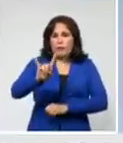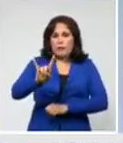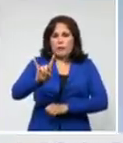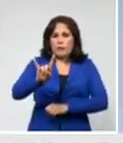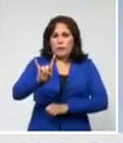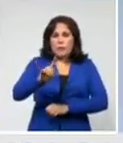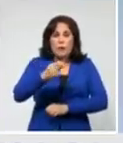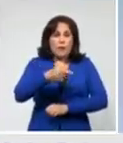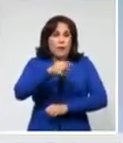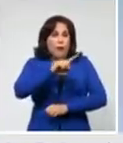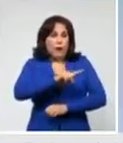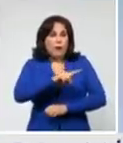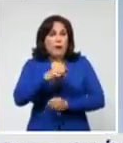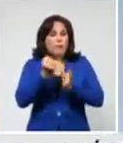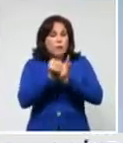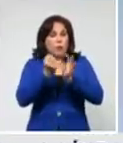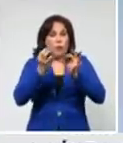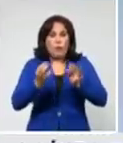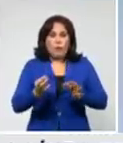ayer se diagnosticaron